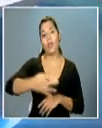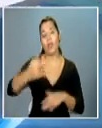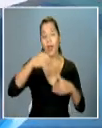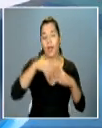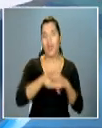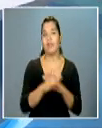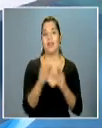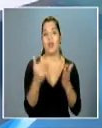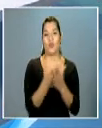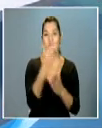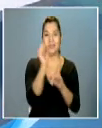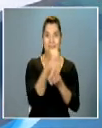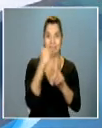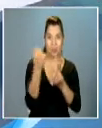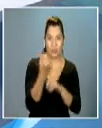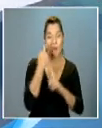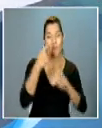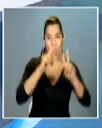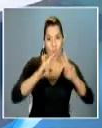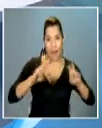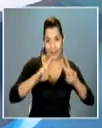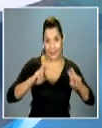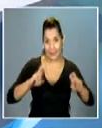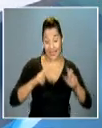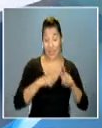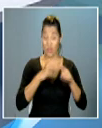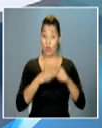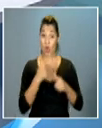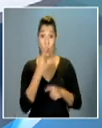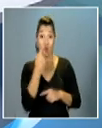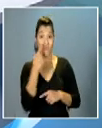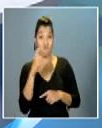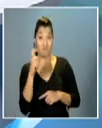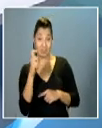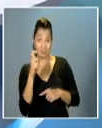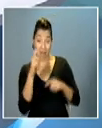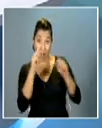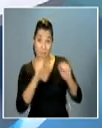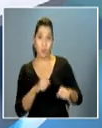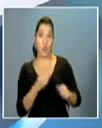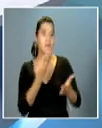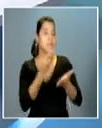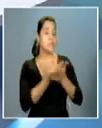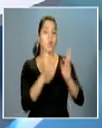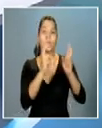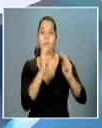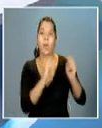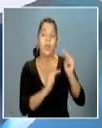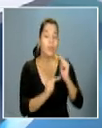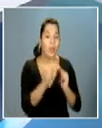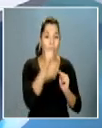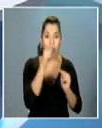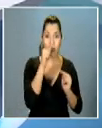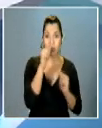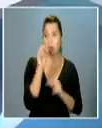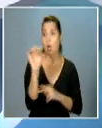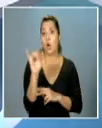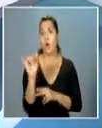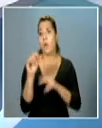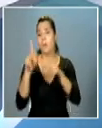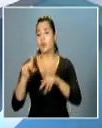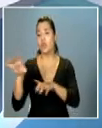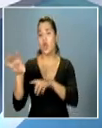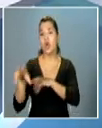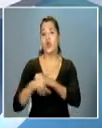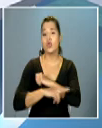lo que pudo haber pasado en la noche. Entonces, un fiscal de flagrancia perfectamente puede ser que le caiga un caso de narcotráfico, como igual le cae caso un carterista,